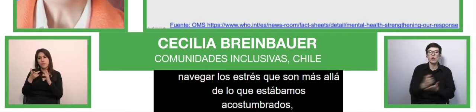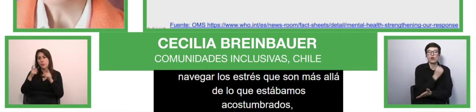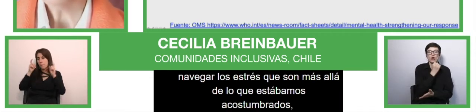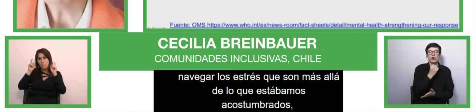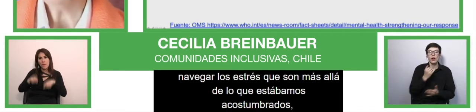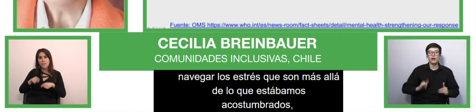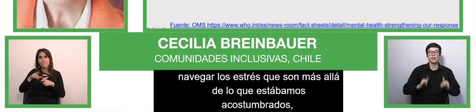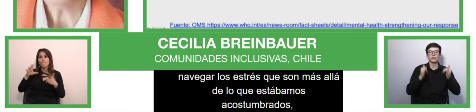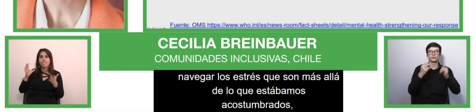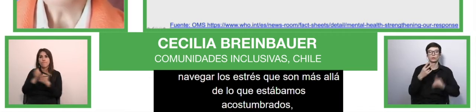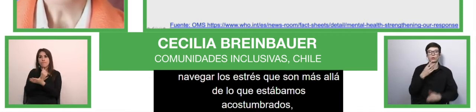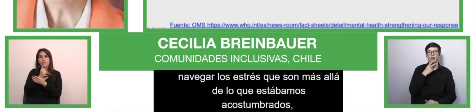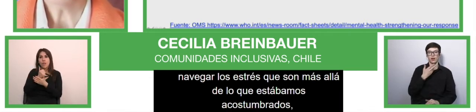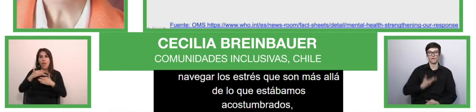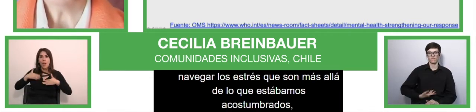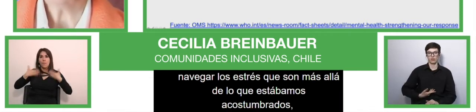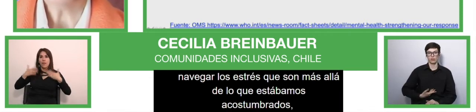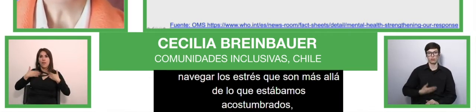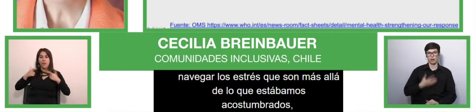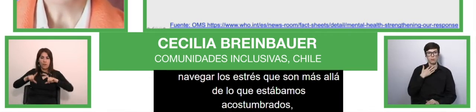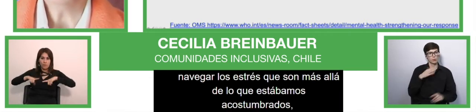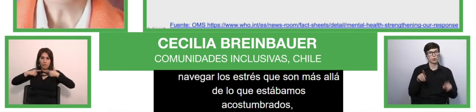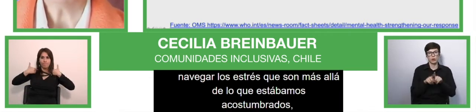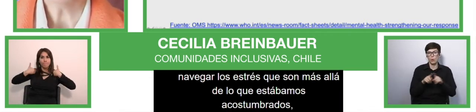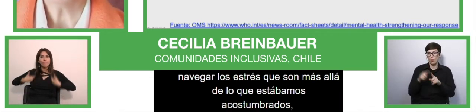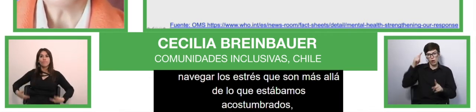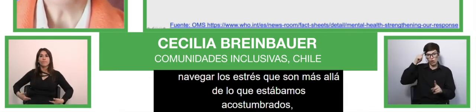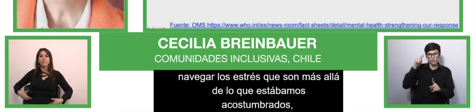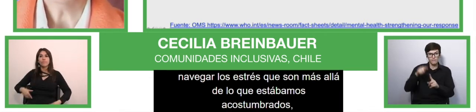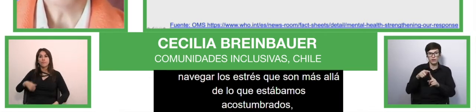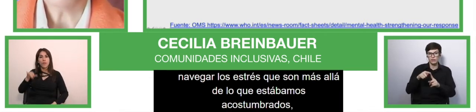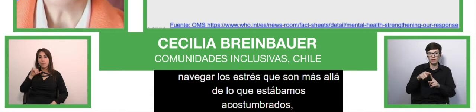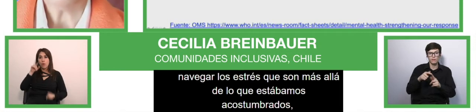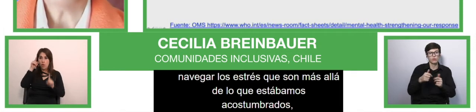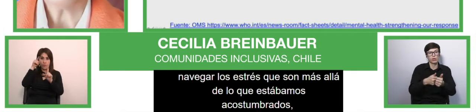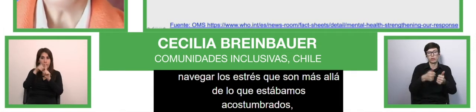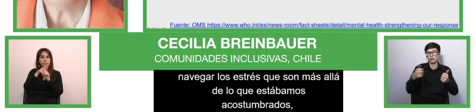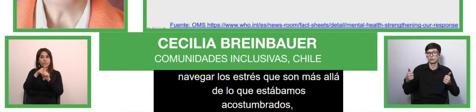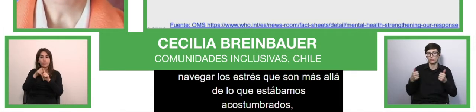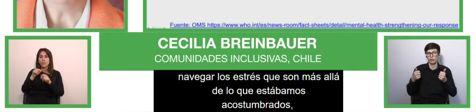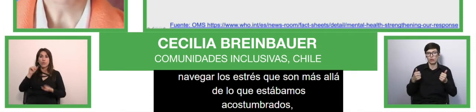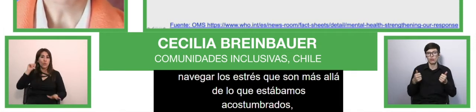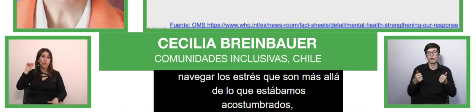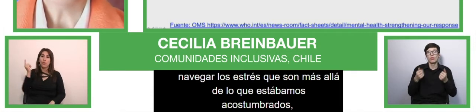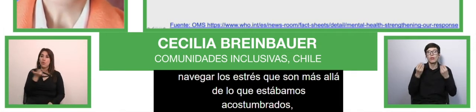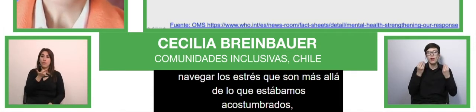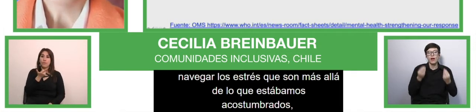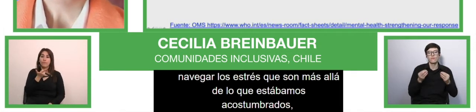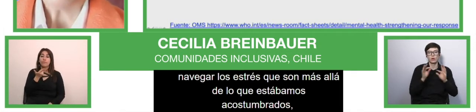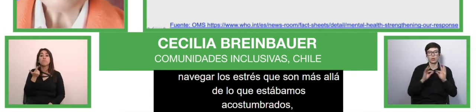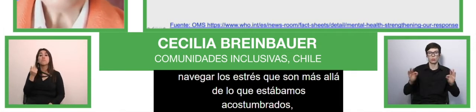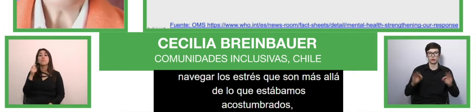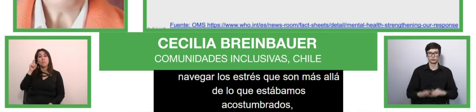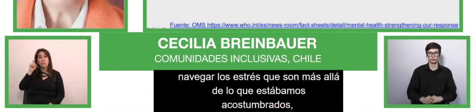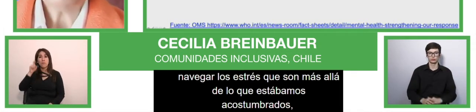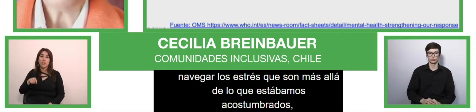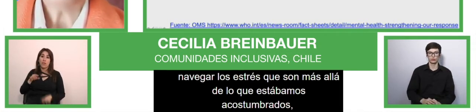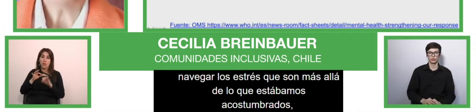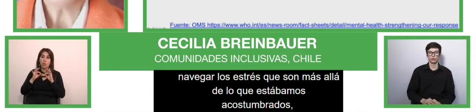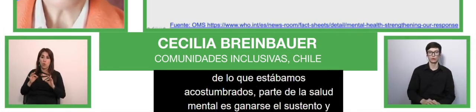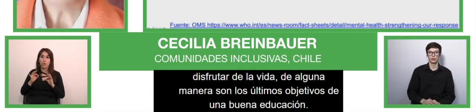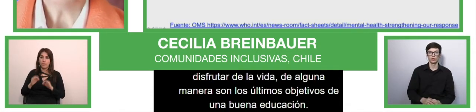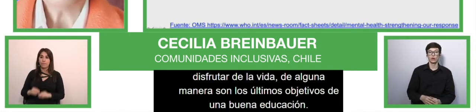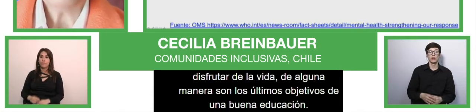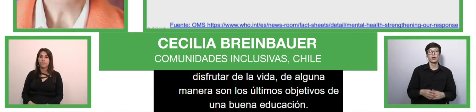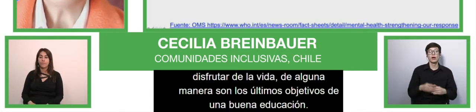que de alguna manera también son los objetivos últimos de una buena educación no pareciera que los